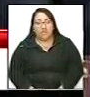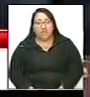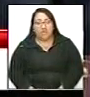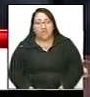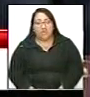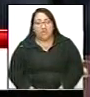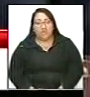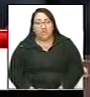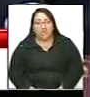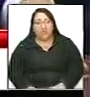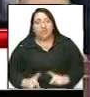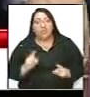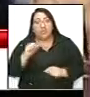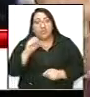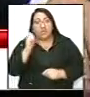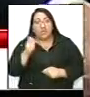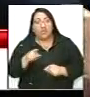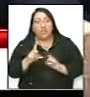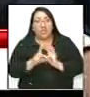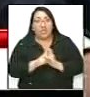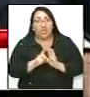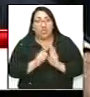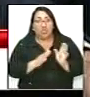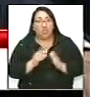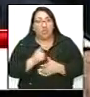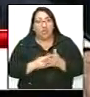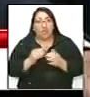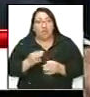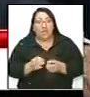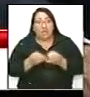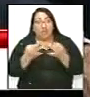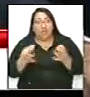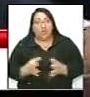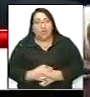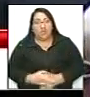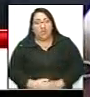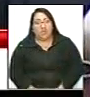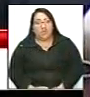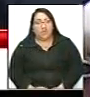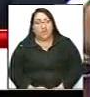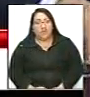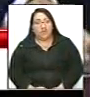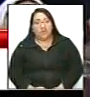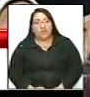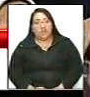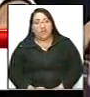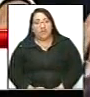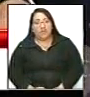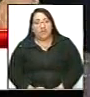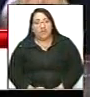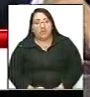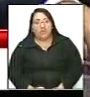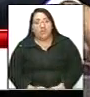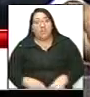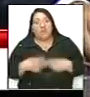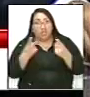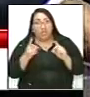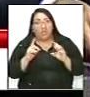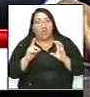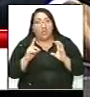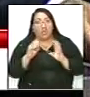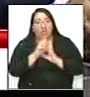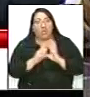es fundamental que tenga su ley en este contexto donde me parece que la mayoría está de acuerdo, sea orgánica o sea una